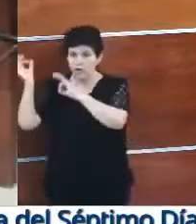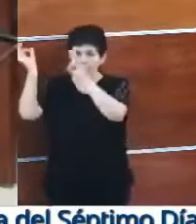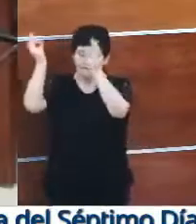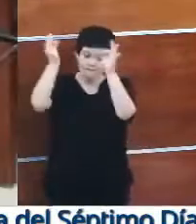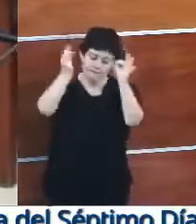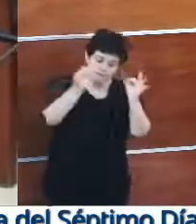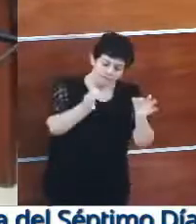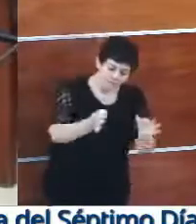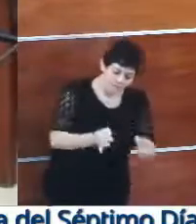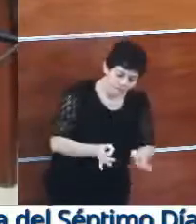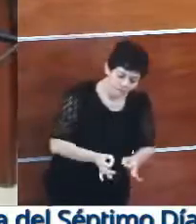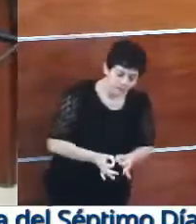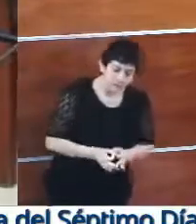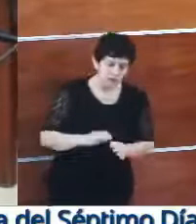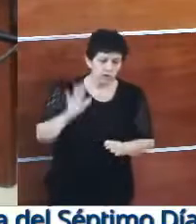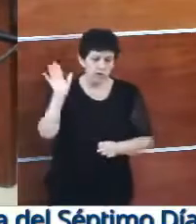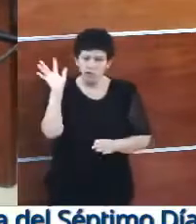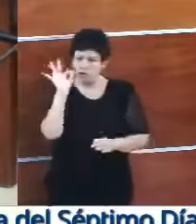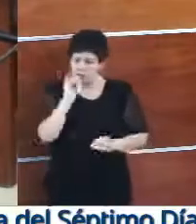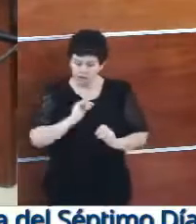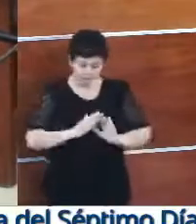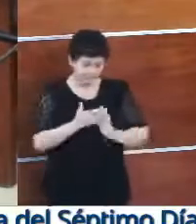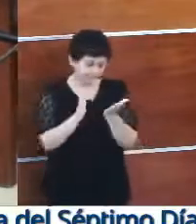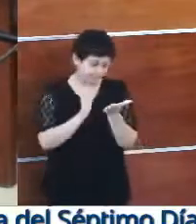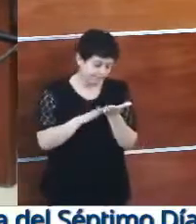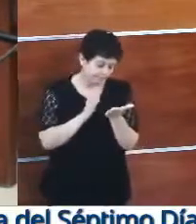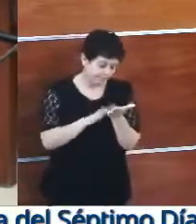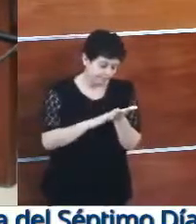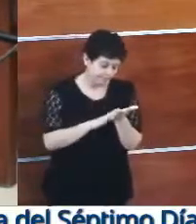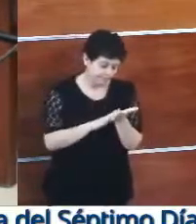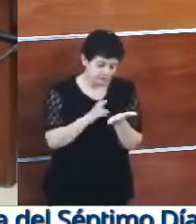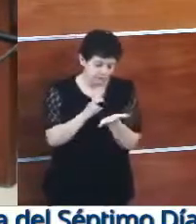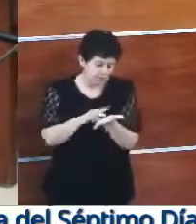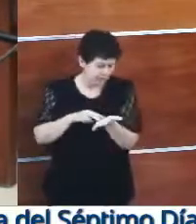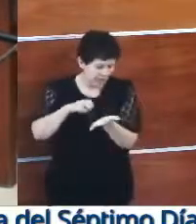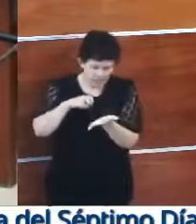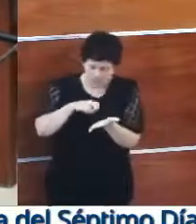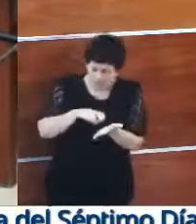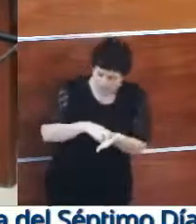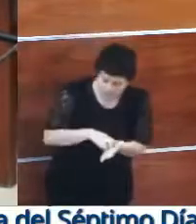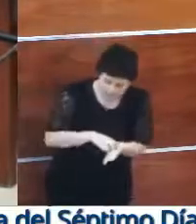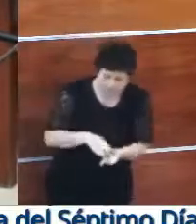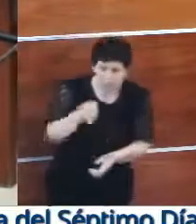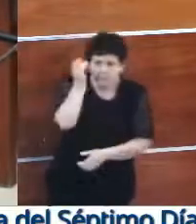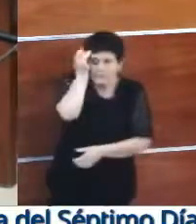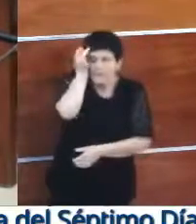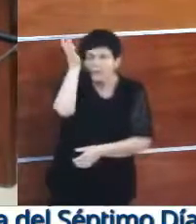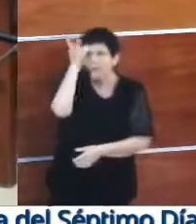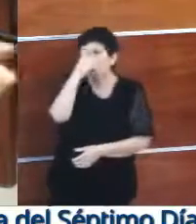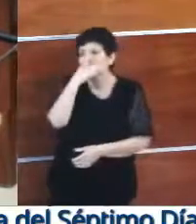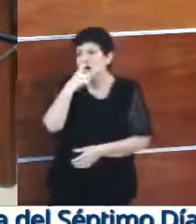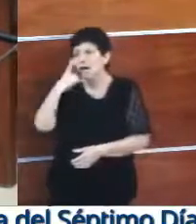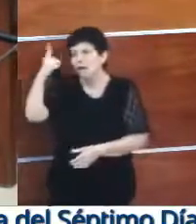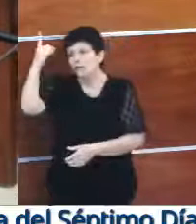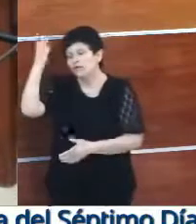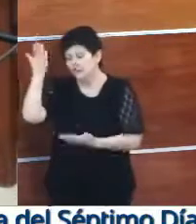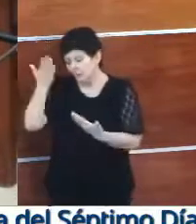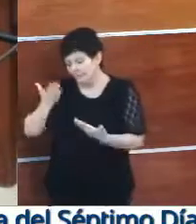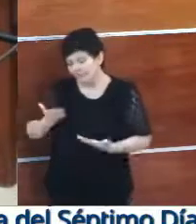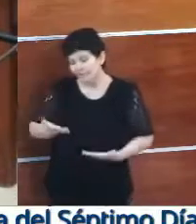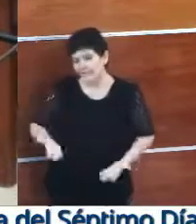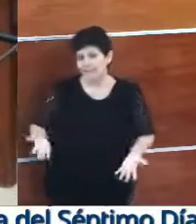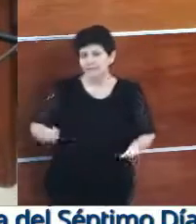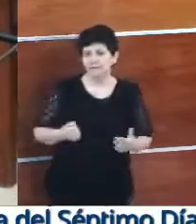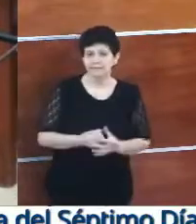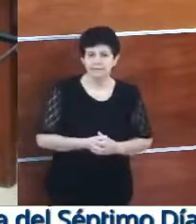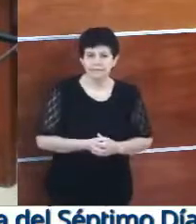día buscarlo en su palabra. Quebrarnos ante Él. Pedirle perdón por lo que somos, hemos